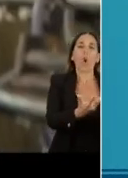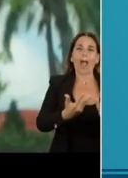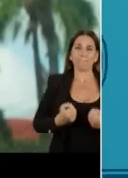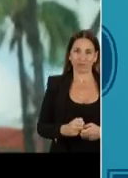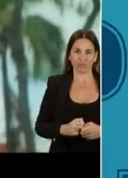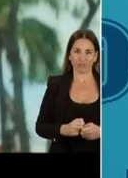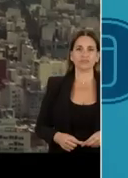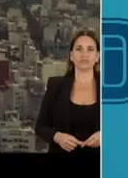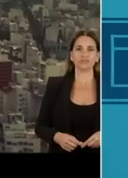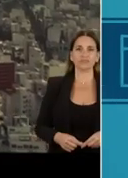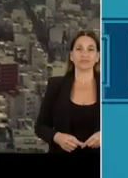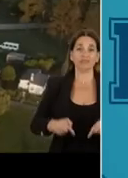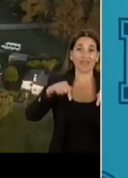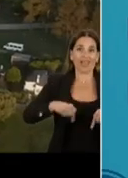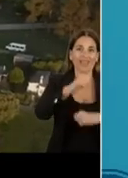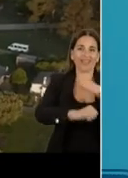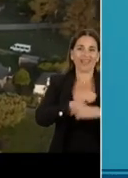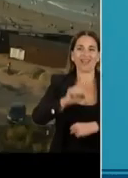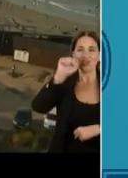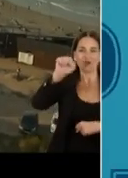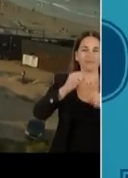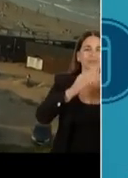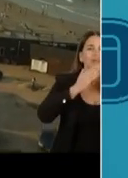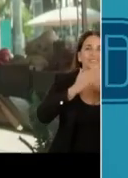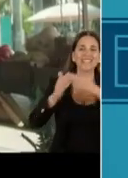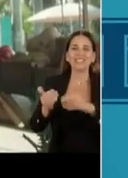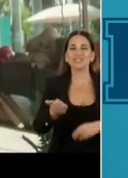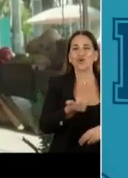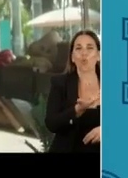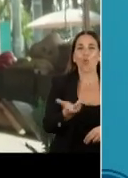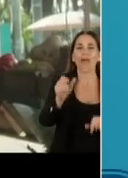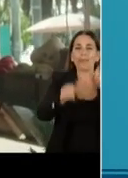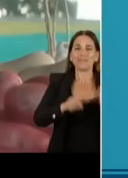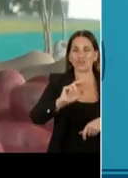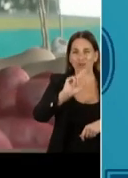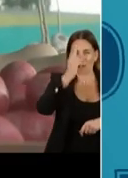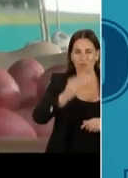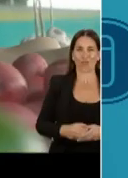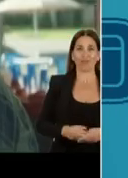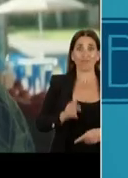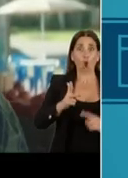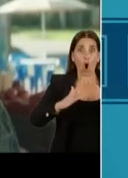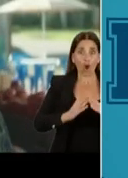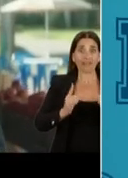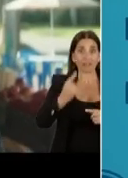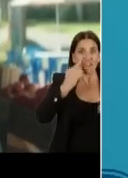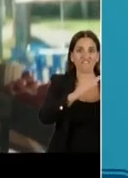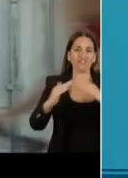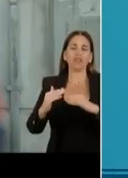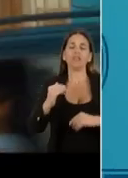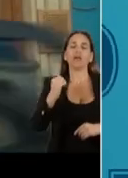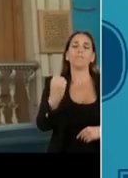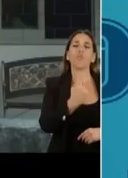al censista, ¿cómo hacer para reconocer y que no haya algún avivado ahí por ahí que se haga pasar por que te vengo a